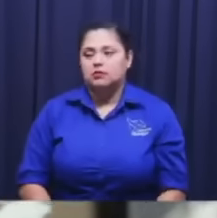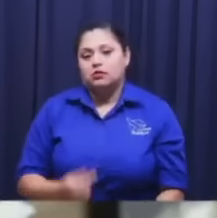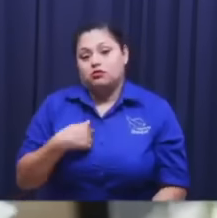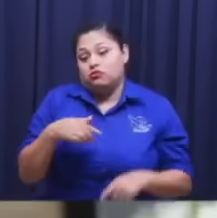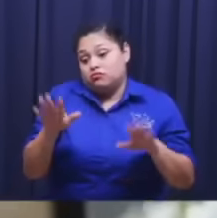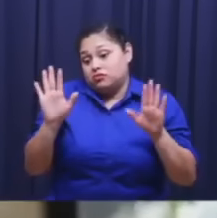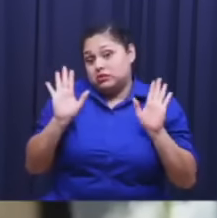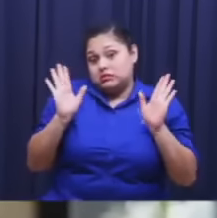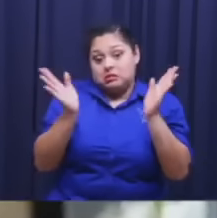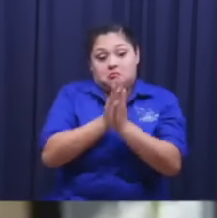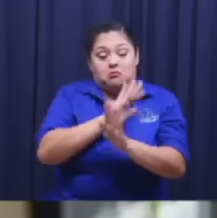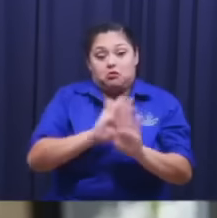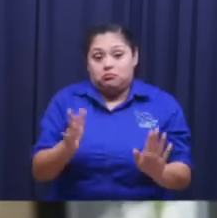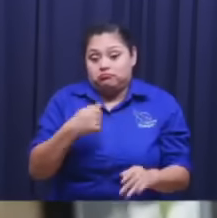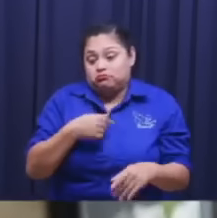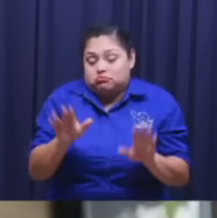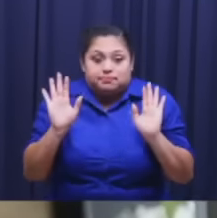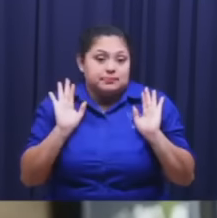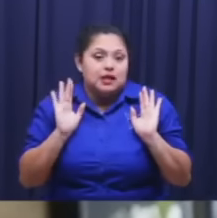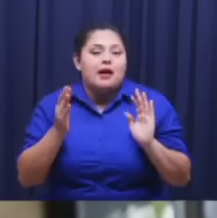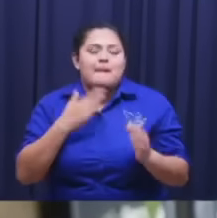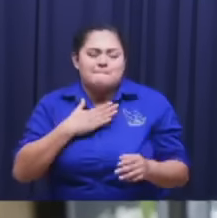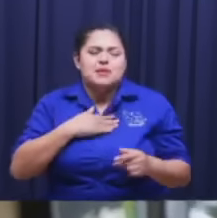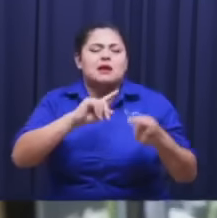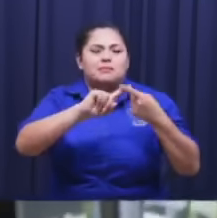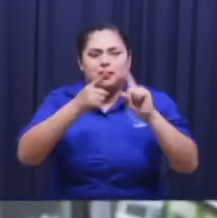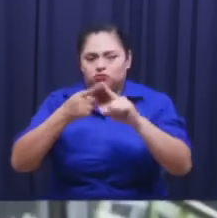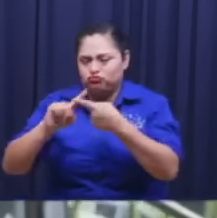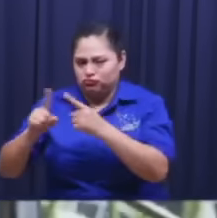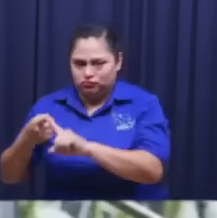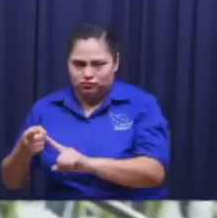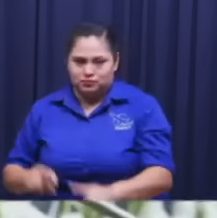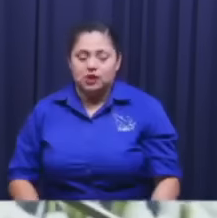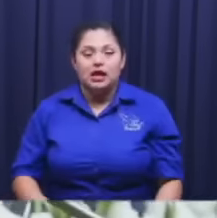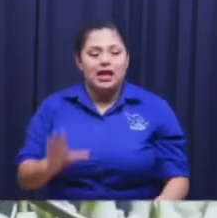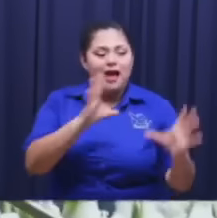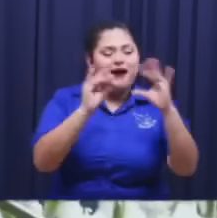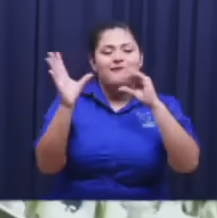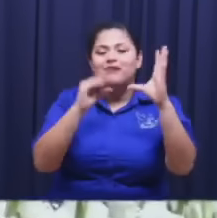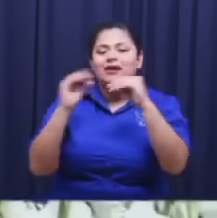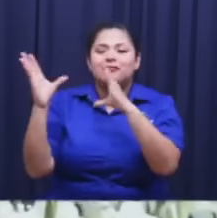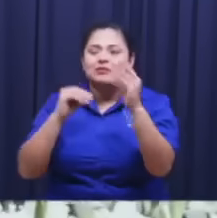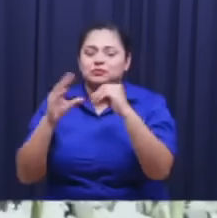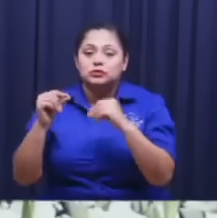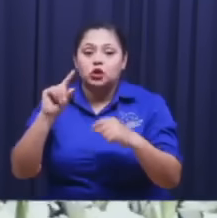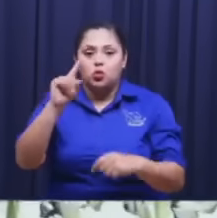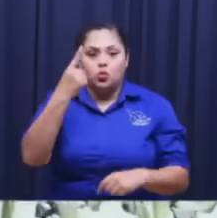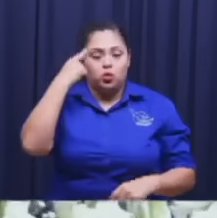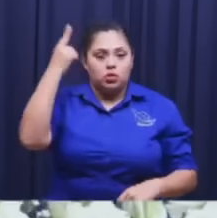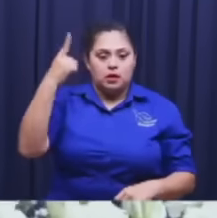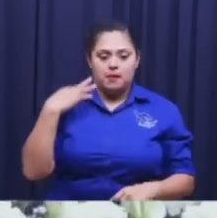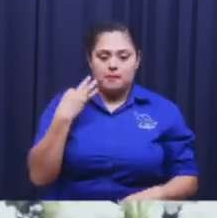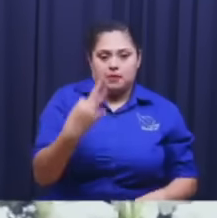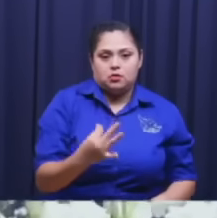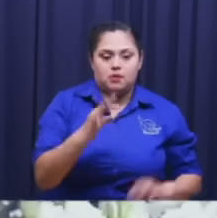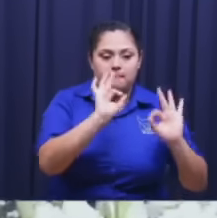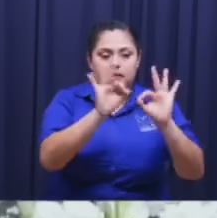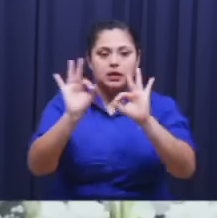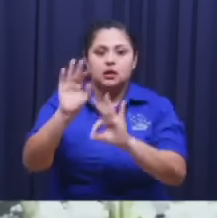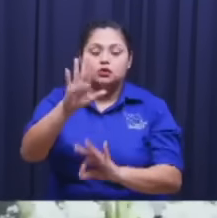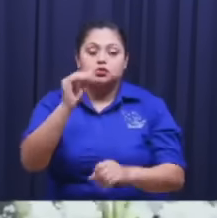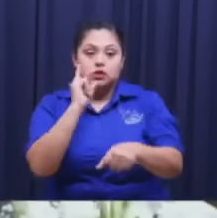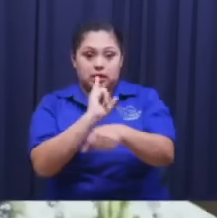No sé si ya se fue. Era mi cuate. Y platicábamos. Y entonces un día me invitó a predicar a su